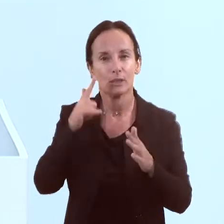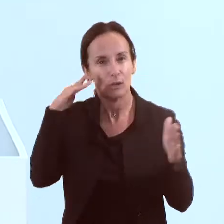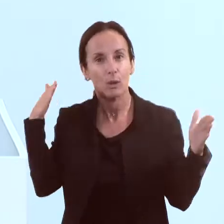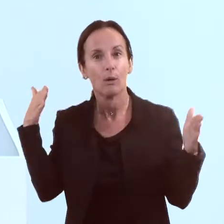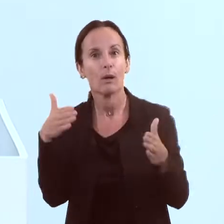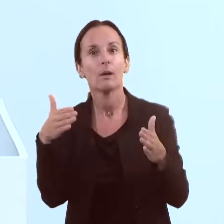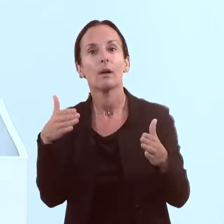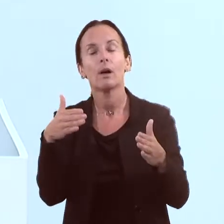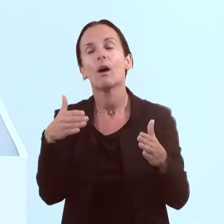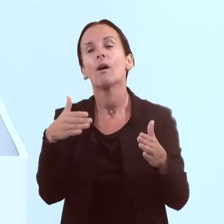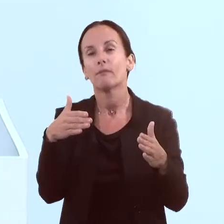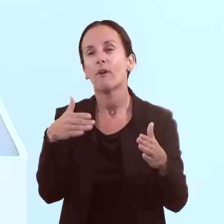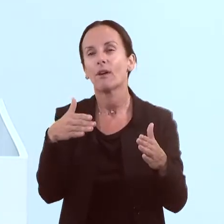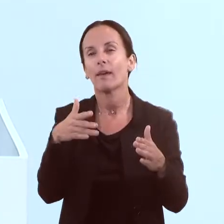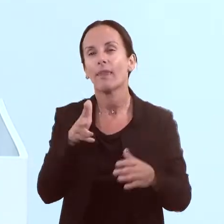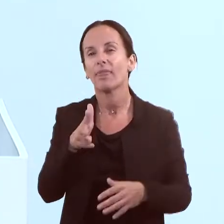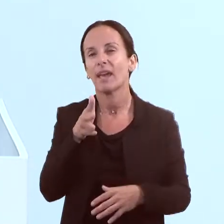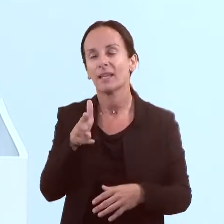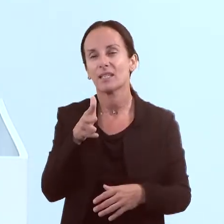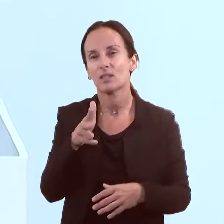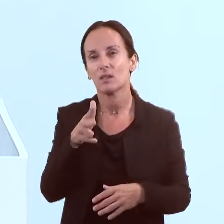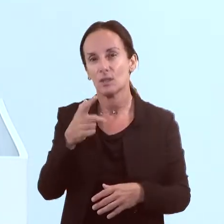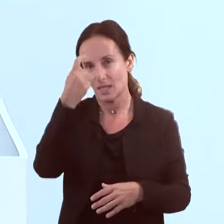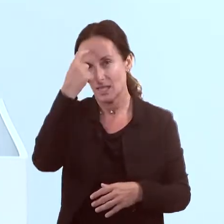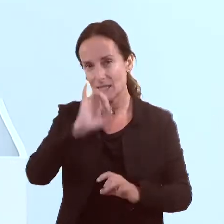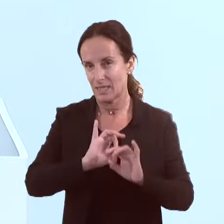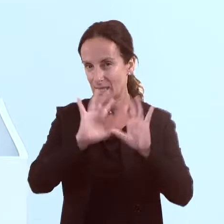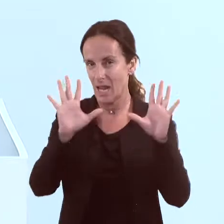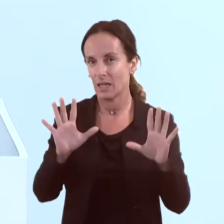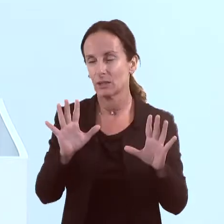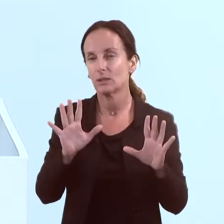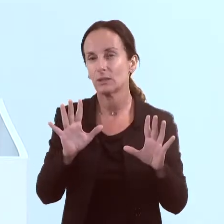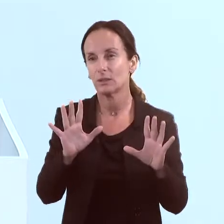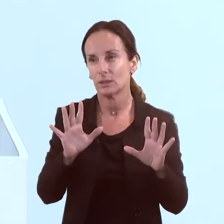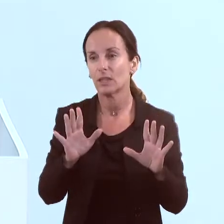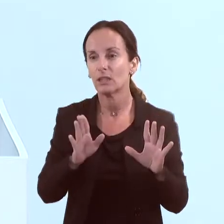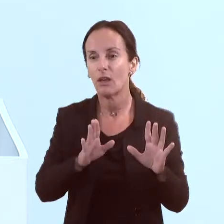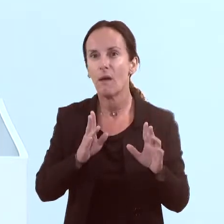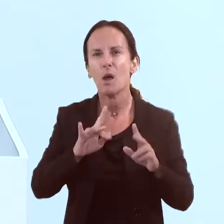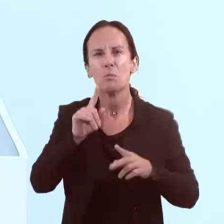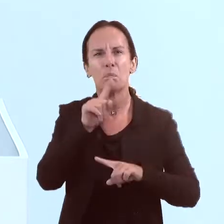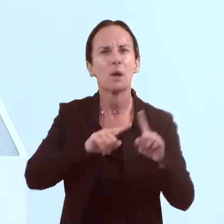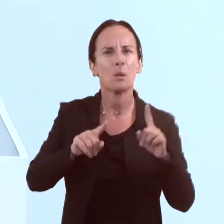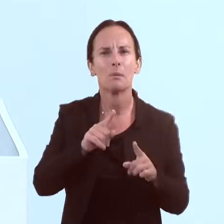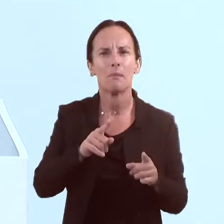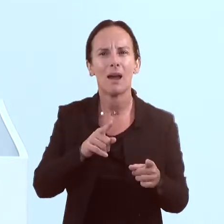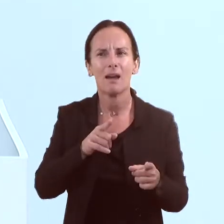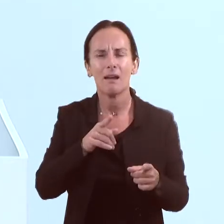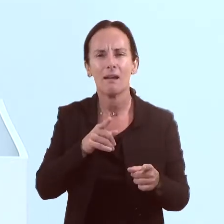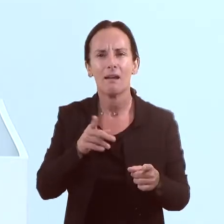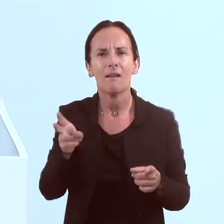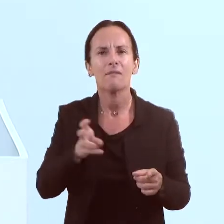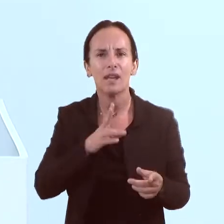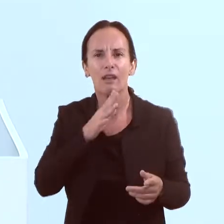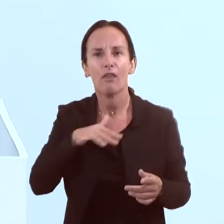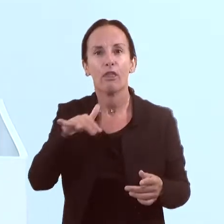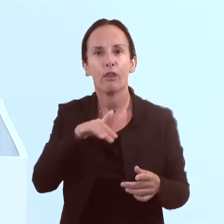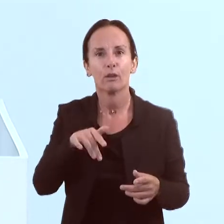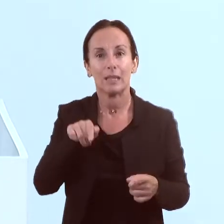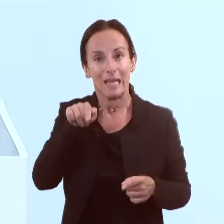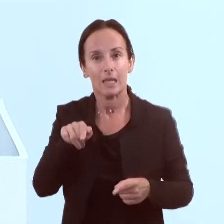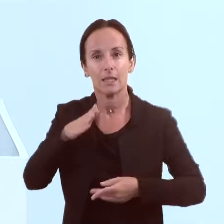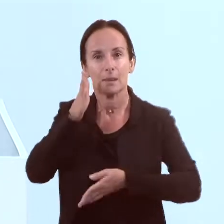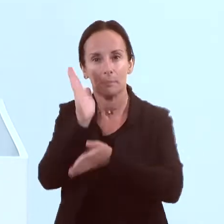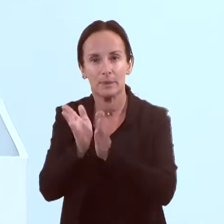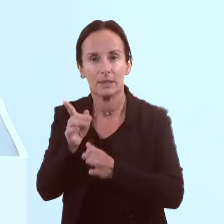derechos y que tengamos claro, además, de dónde proviene el problema. Queríamos aprovechar, además, dado el